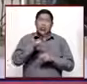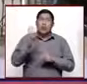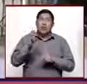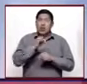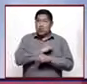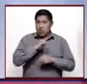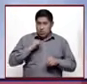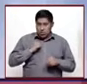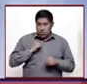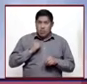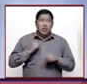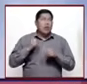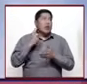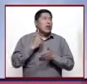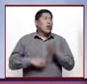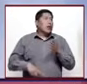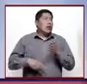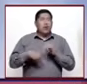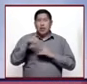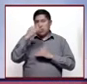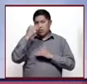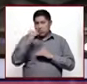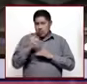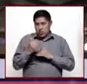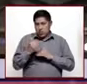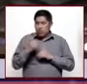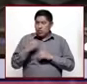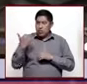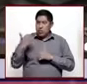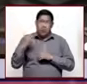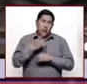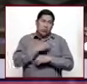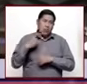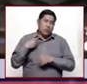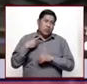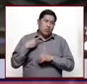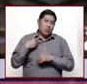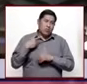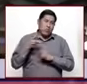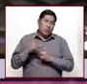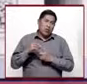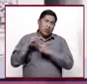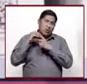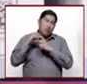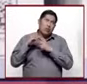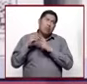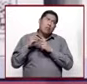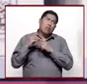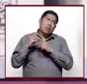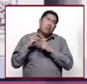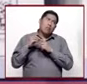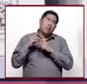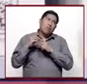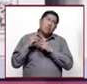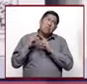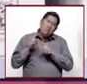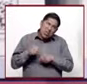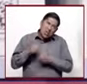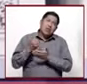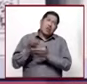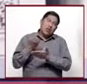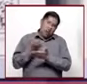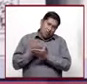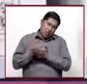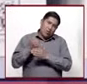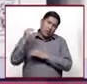senadores. El hecho de que les disminuyas a los supraestatales económicamente puede ayudar para